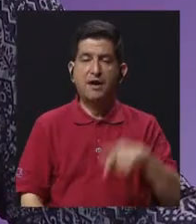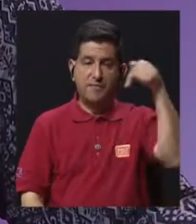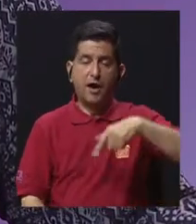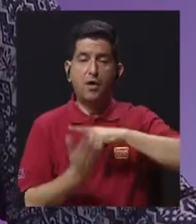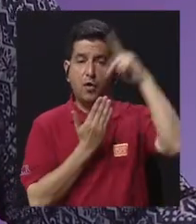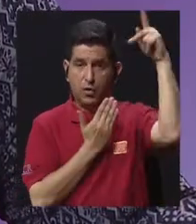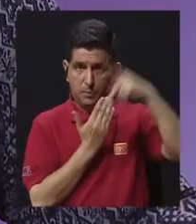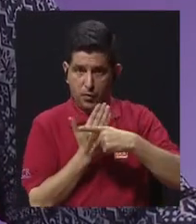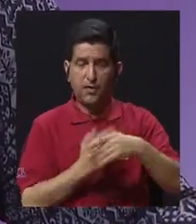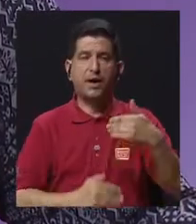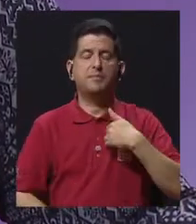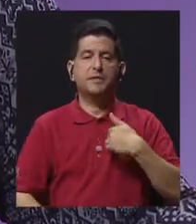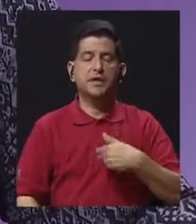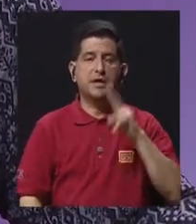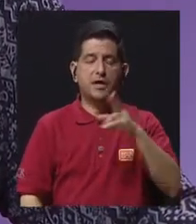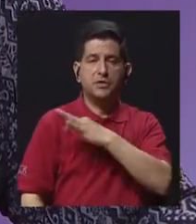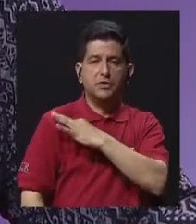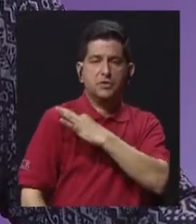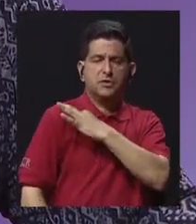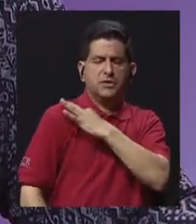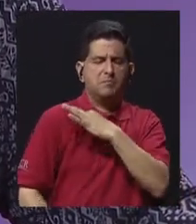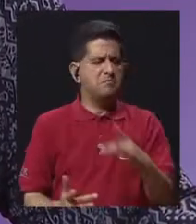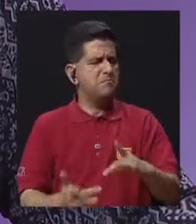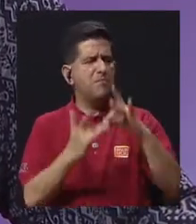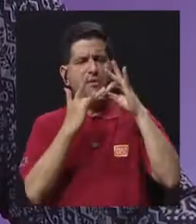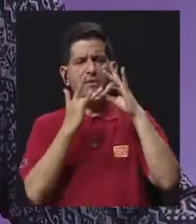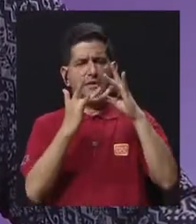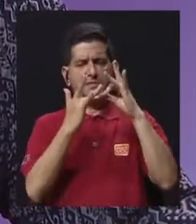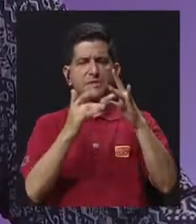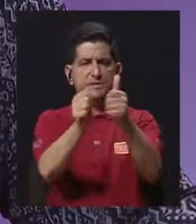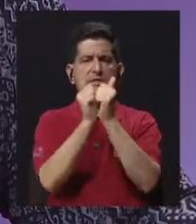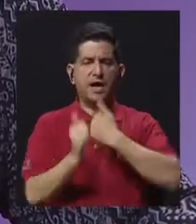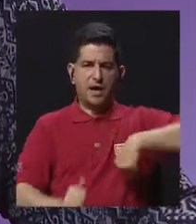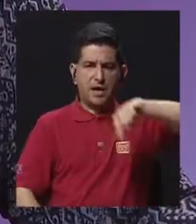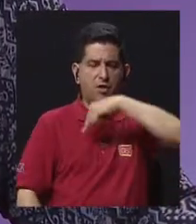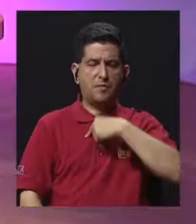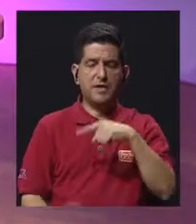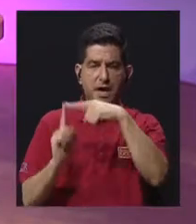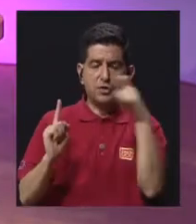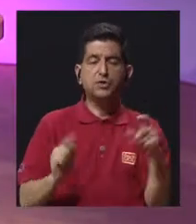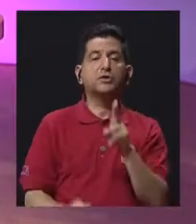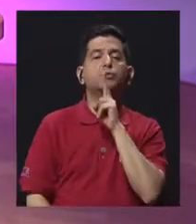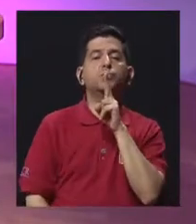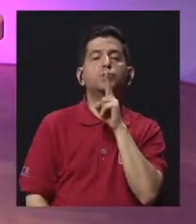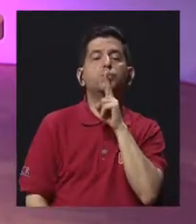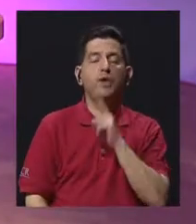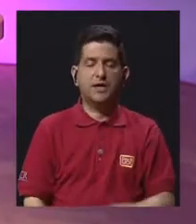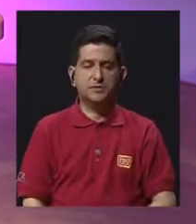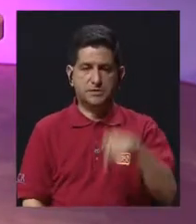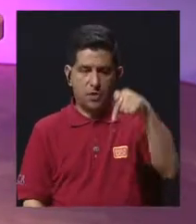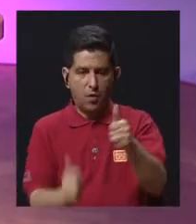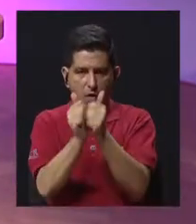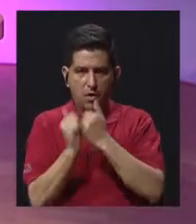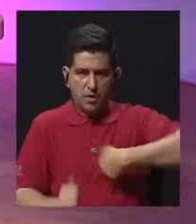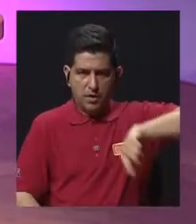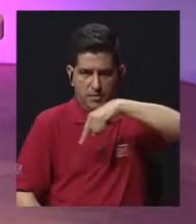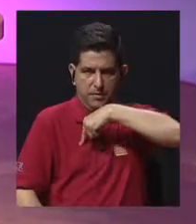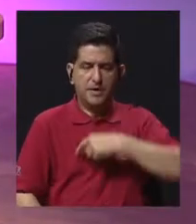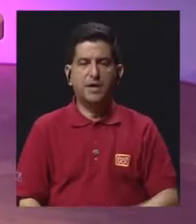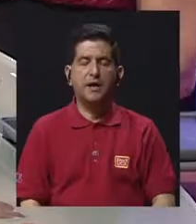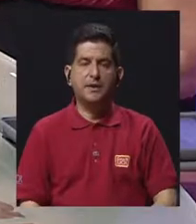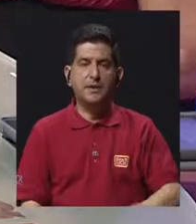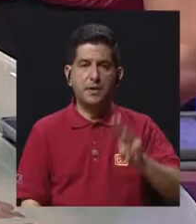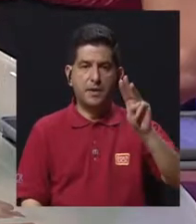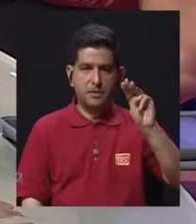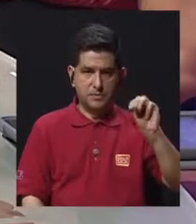Bienvenidas y bienvenidos a Palabra de Mujer. Hoy en nuestro programa tenemos a dos invitadas muy especiales que nos acompañan desde